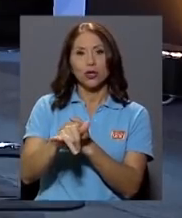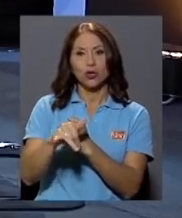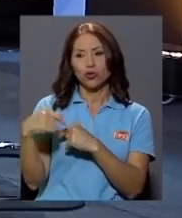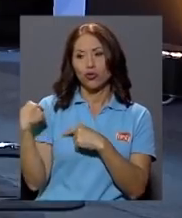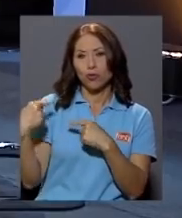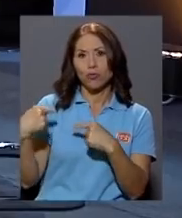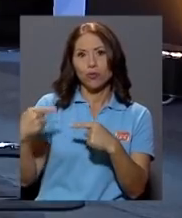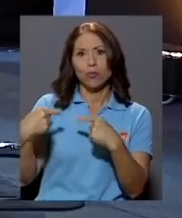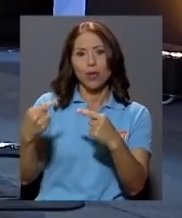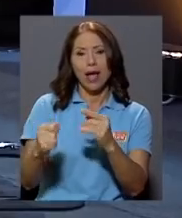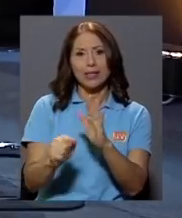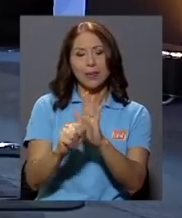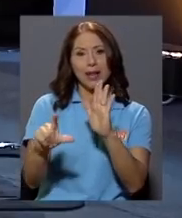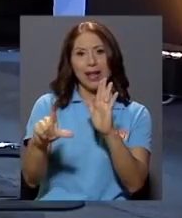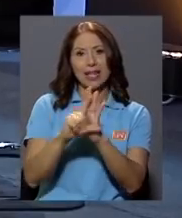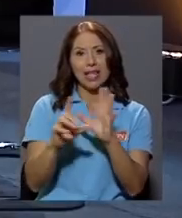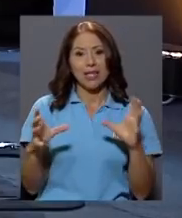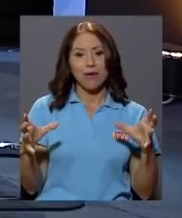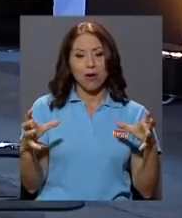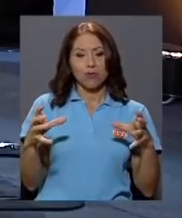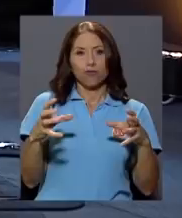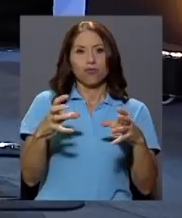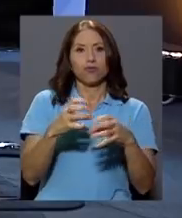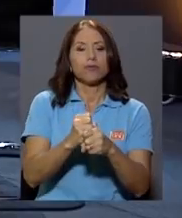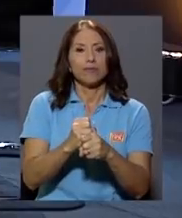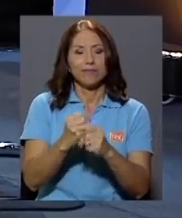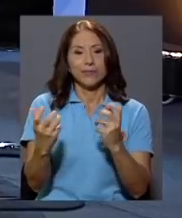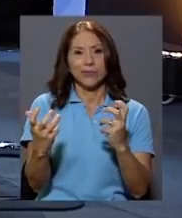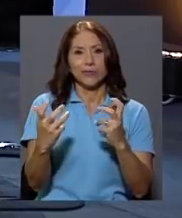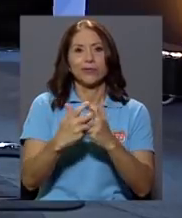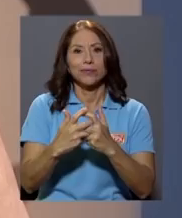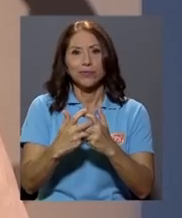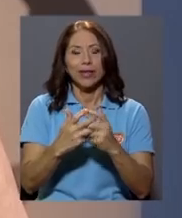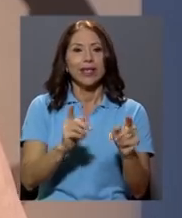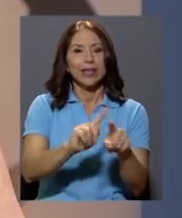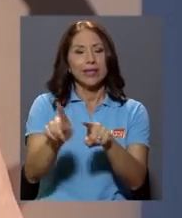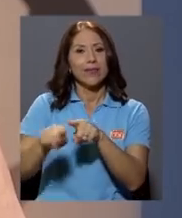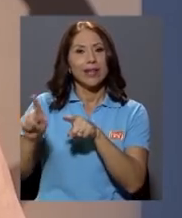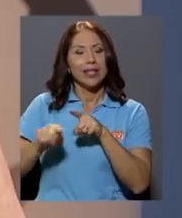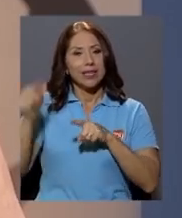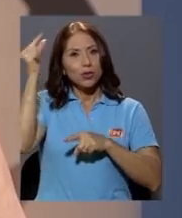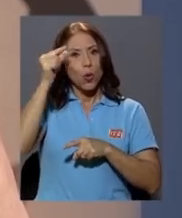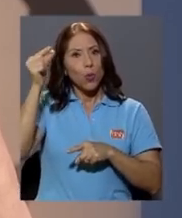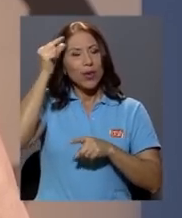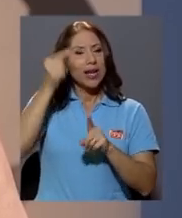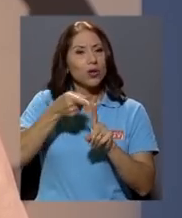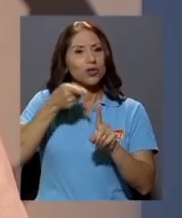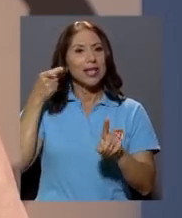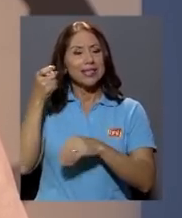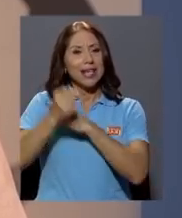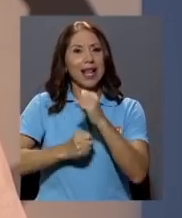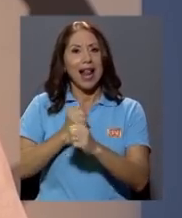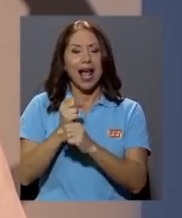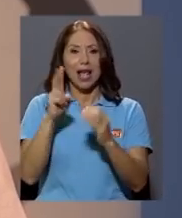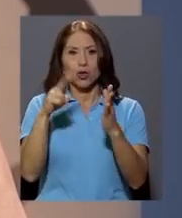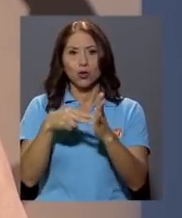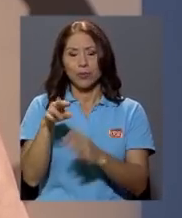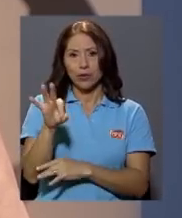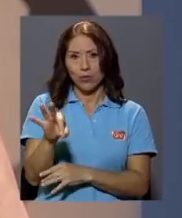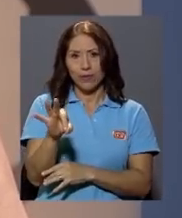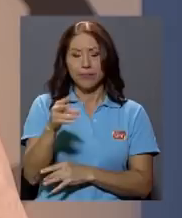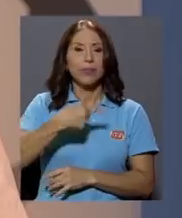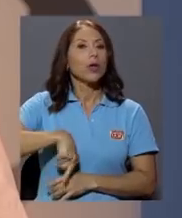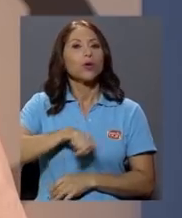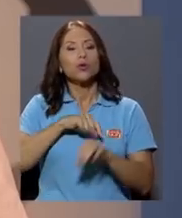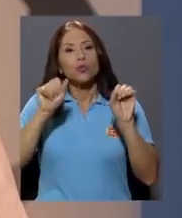han venido gestando en Asamblea Legislativa y de los diferentes gobiernos desde el